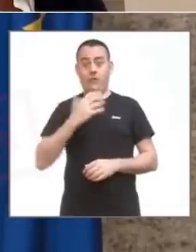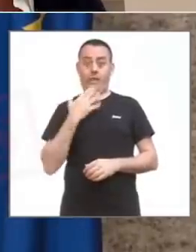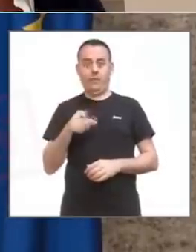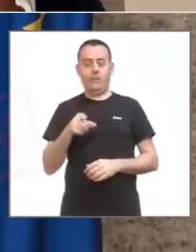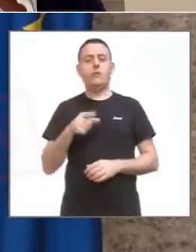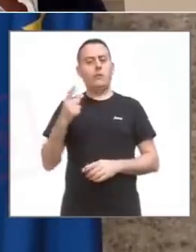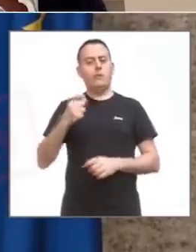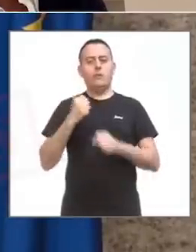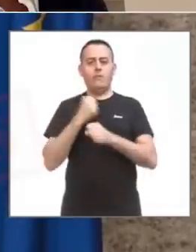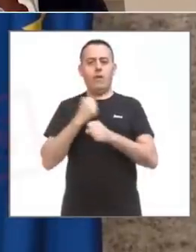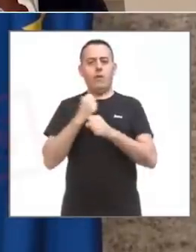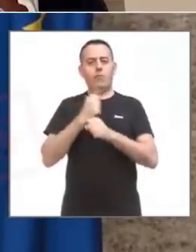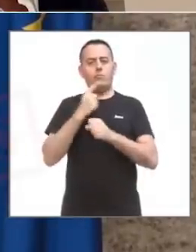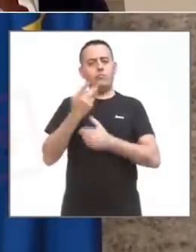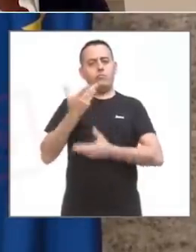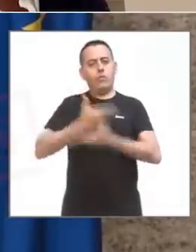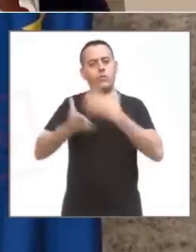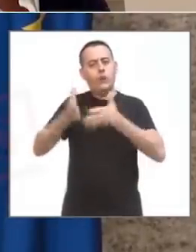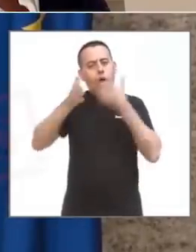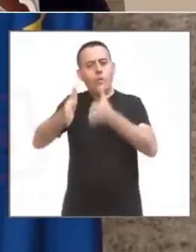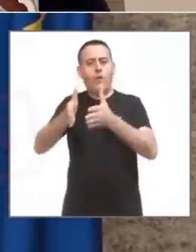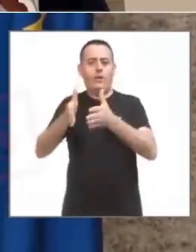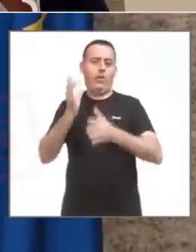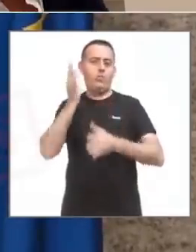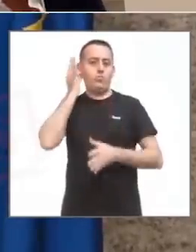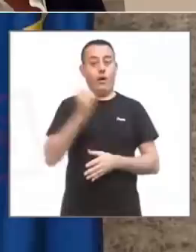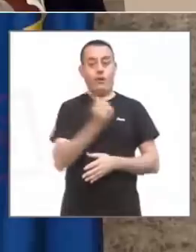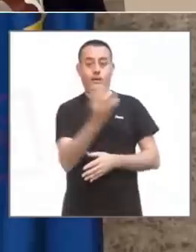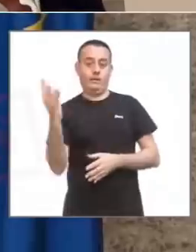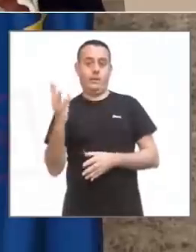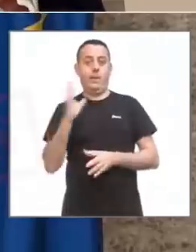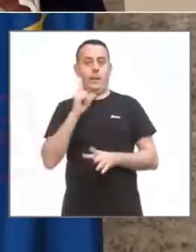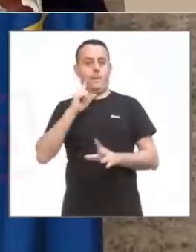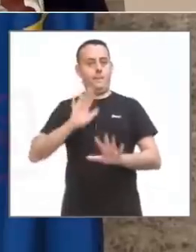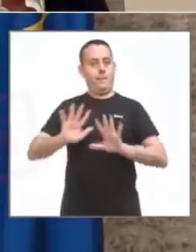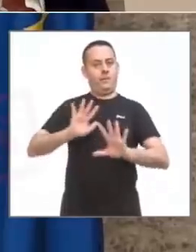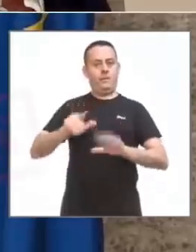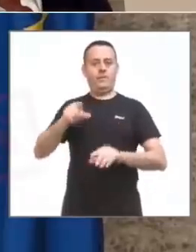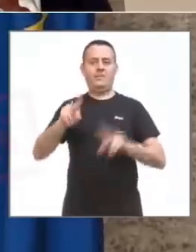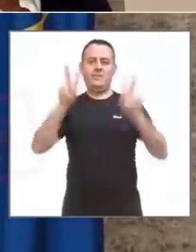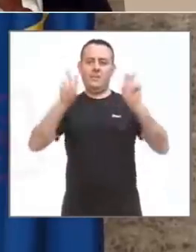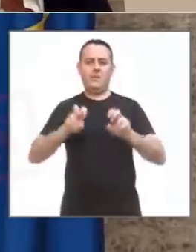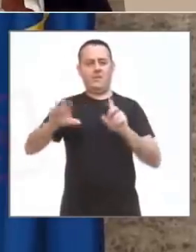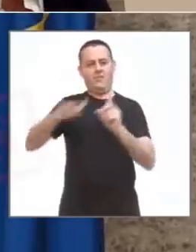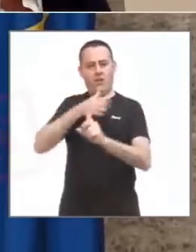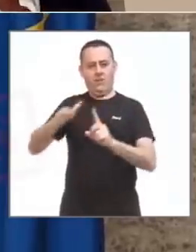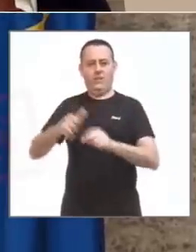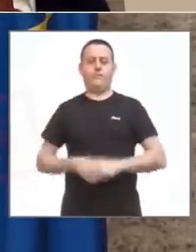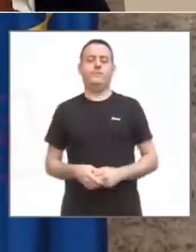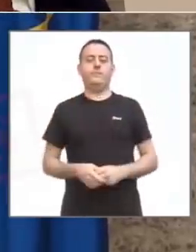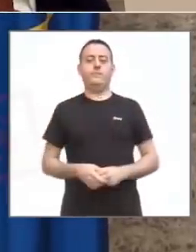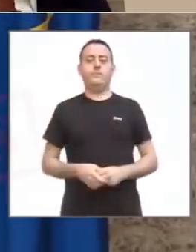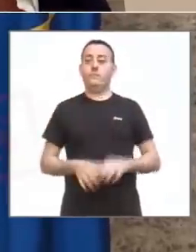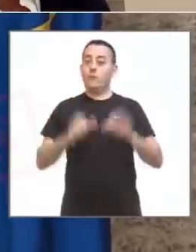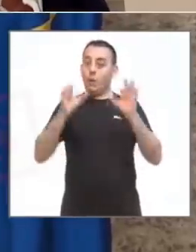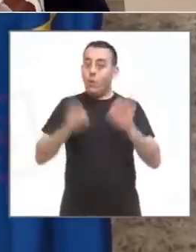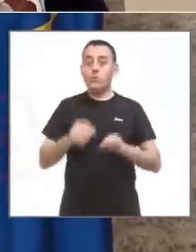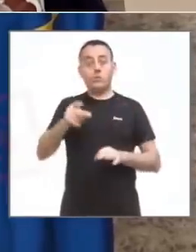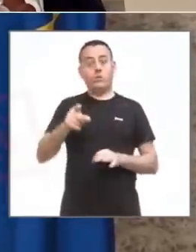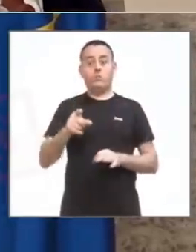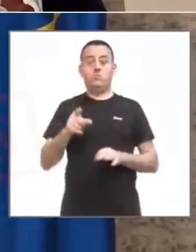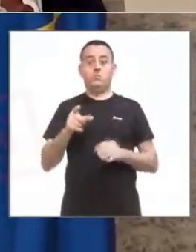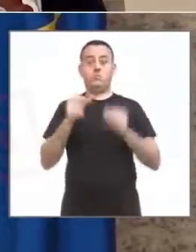poder hacer frente a este momento tan complejo, post-COVID sanitario, y entramos en una situación de crisis